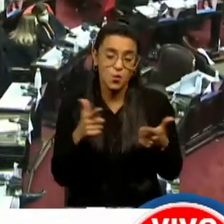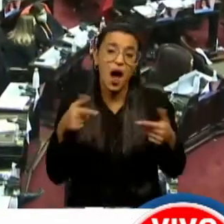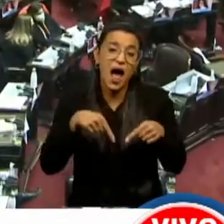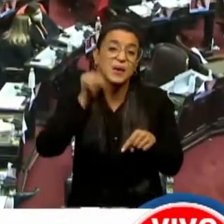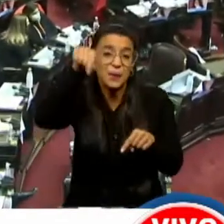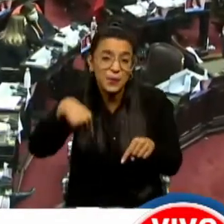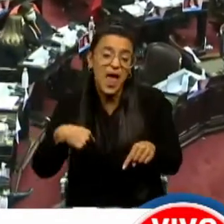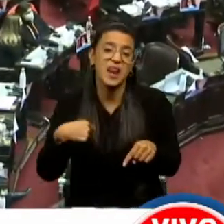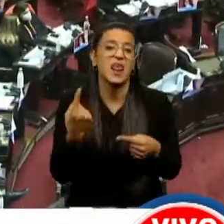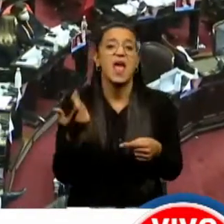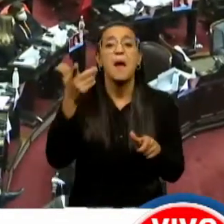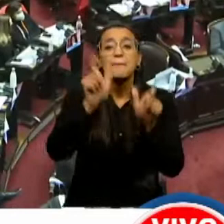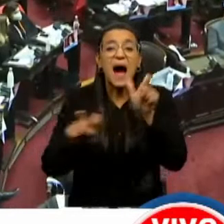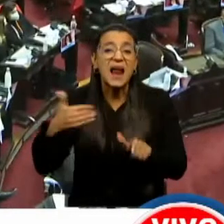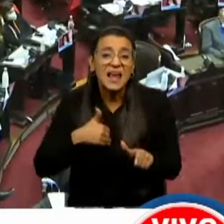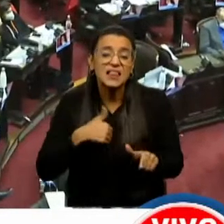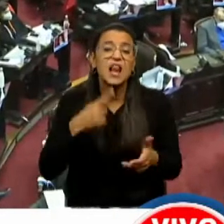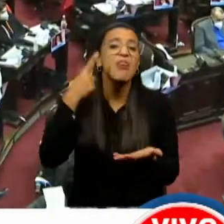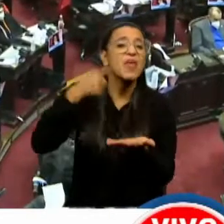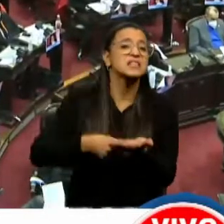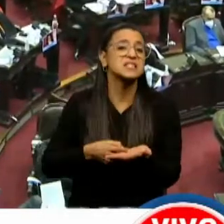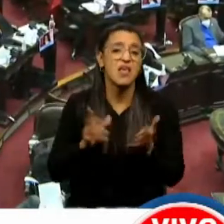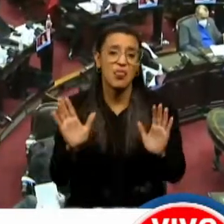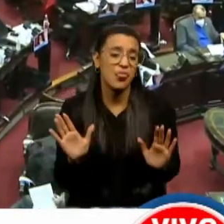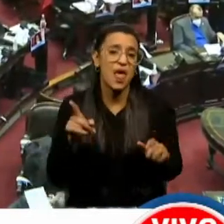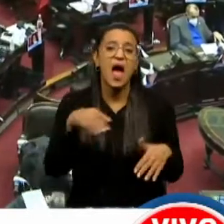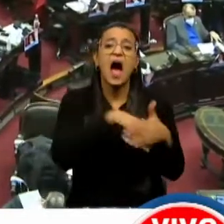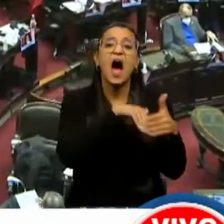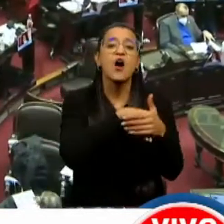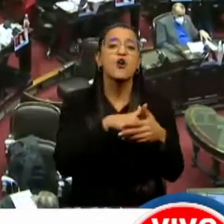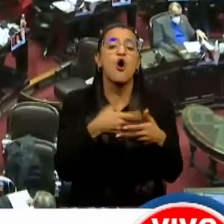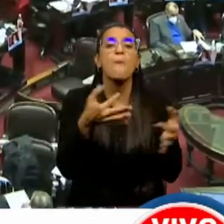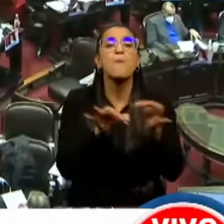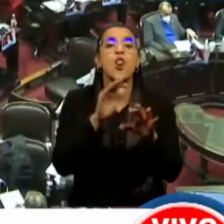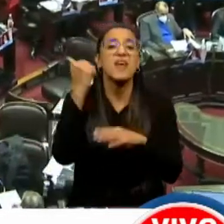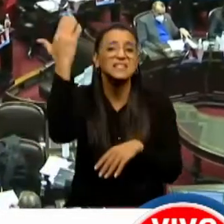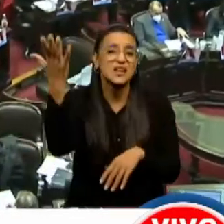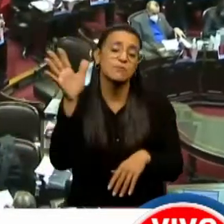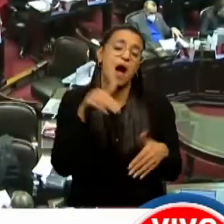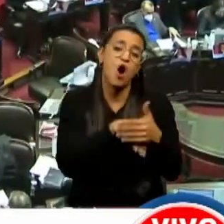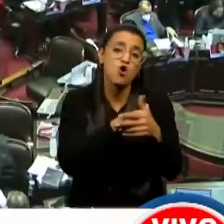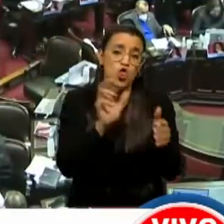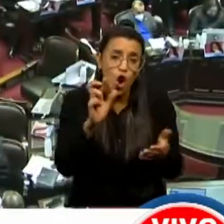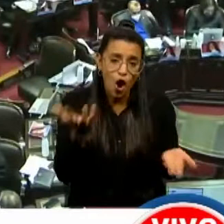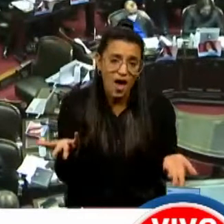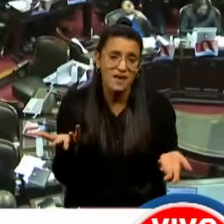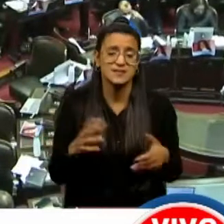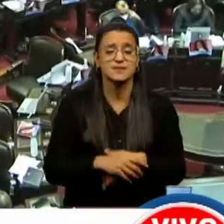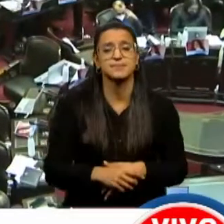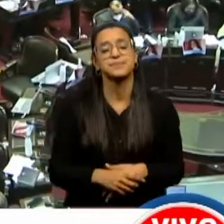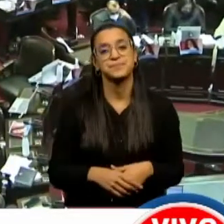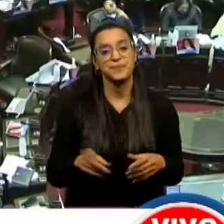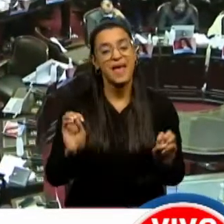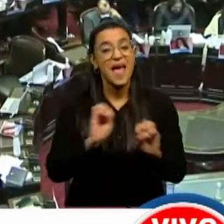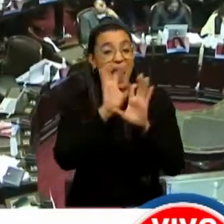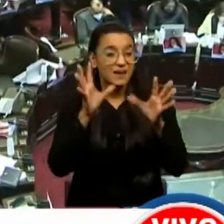lo que lleva a los argentinos a tomar decisiones de ahorro en moneda extranjera o de ahorros en dólares.